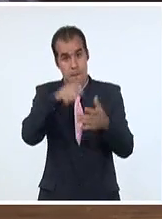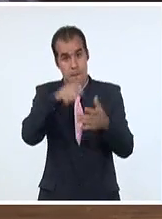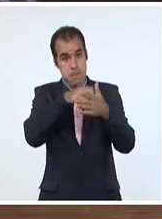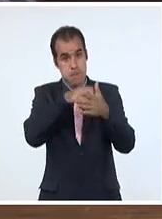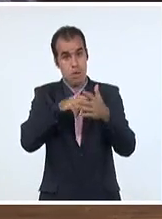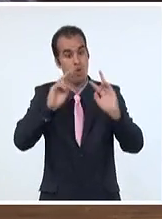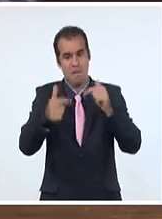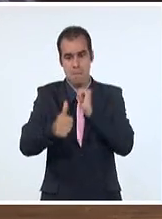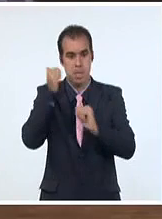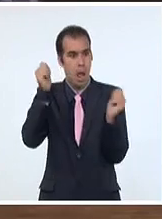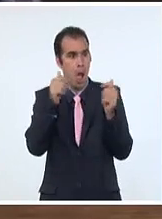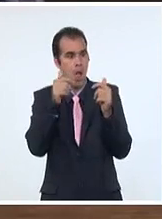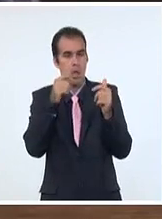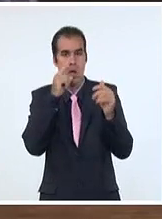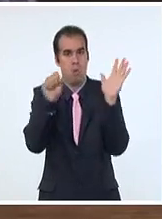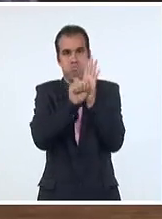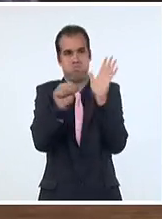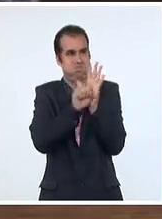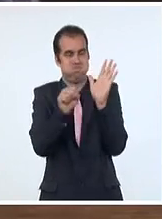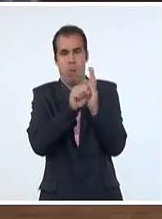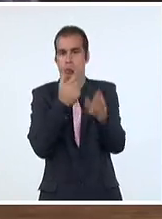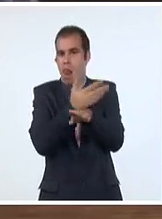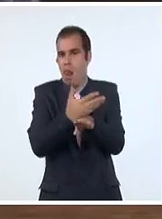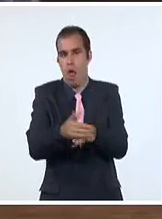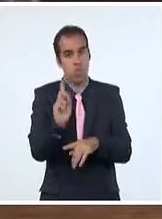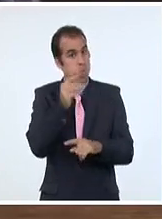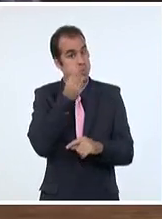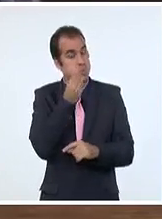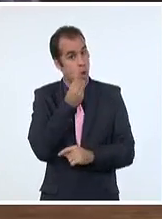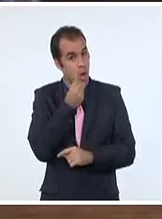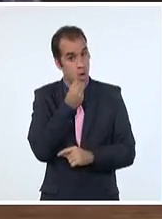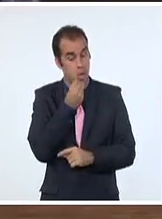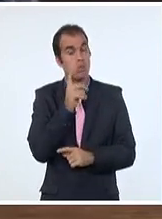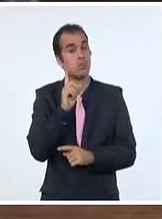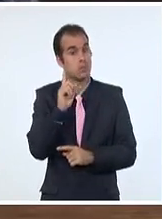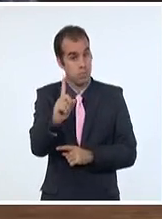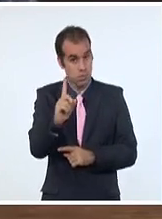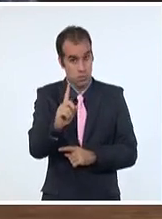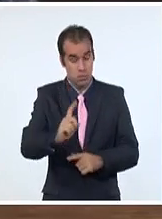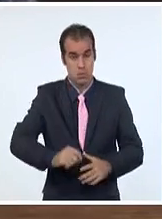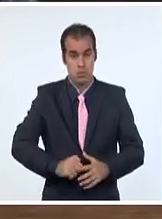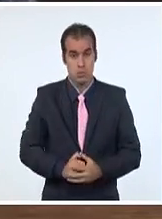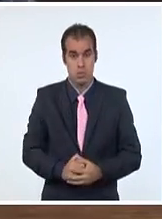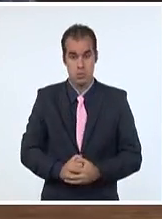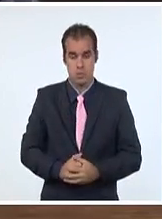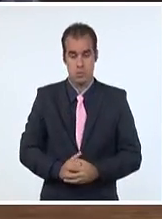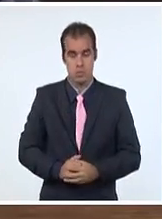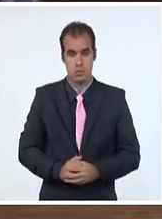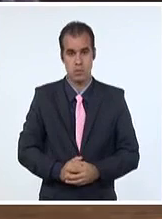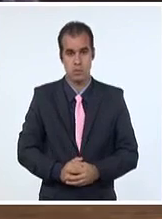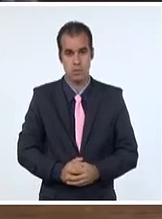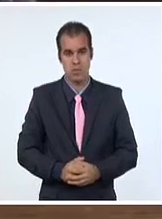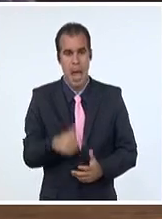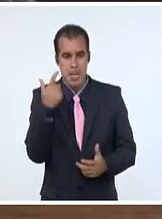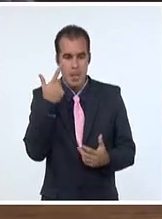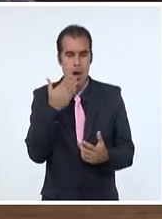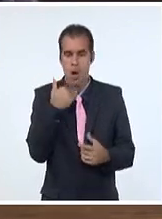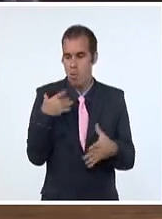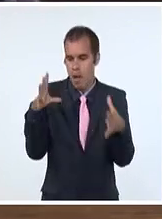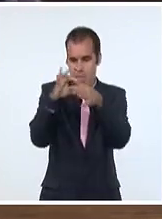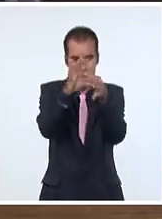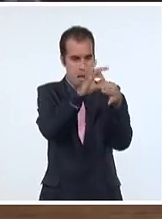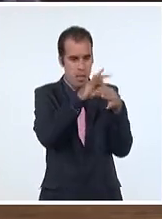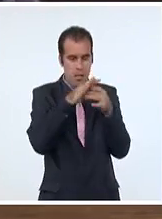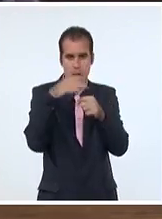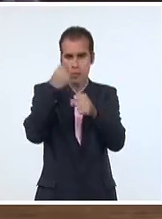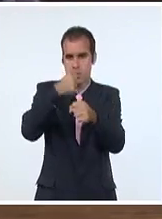a repetir. No se puede volver a repetir que se nos queden acumulados. Entonces hay que ver cómo los mecanismos de trabajo,